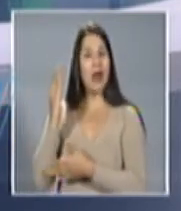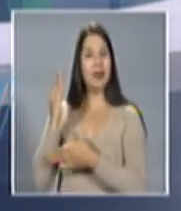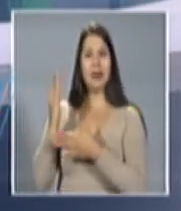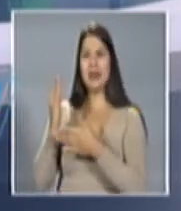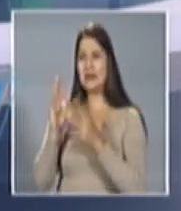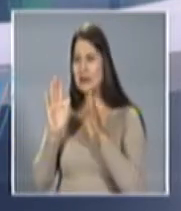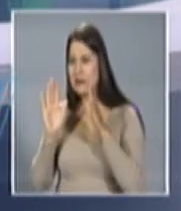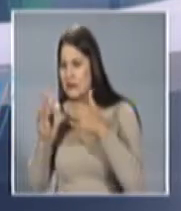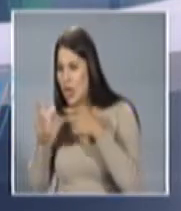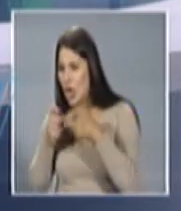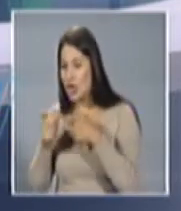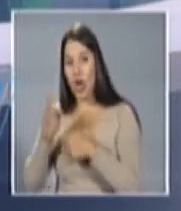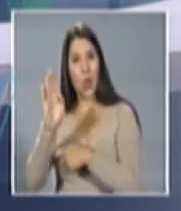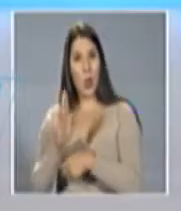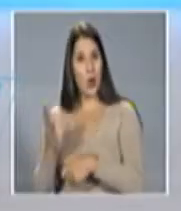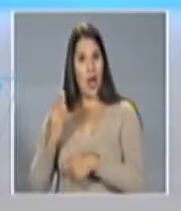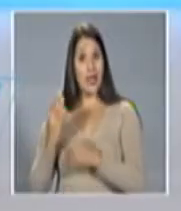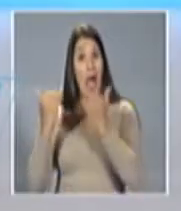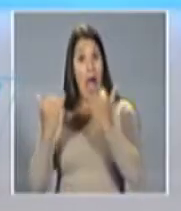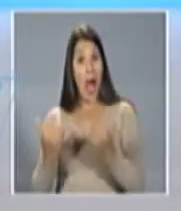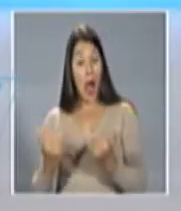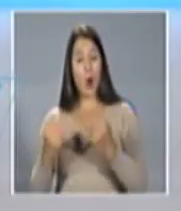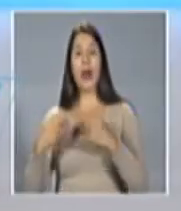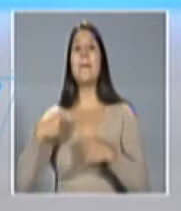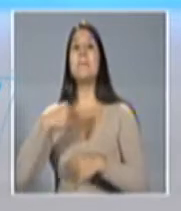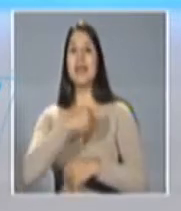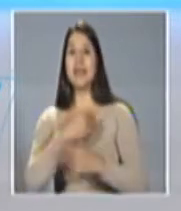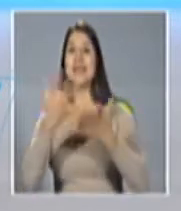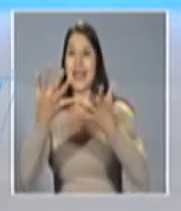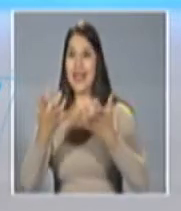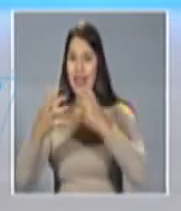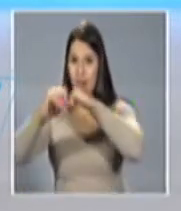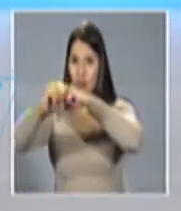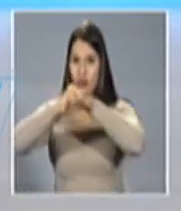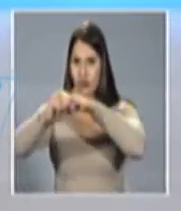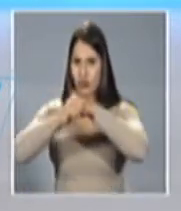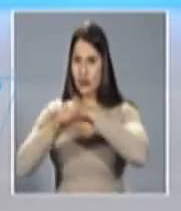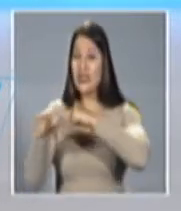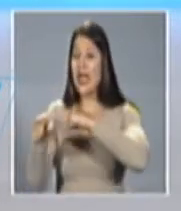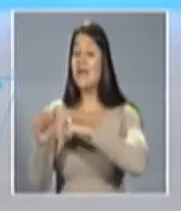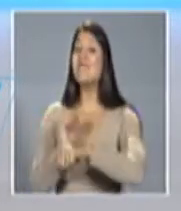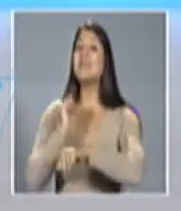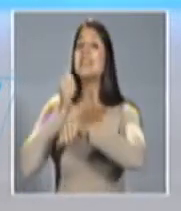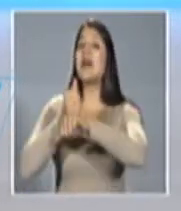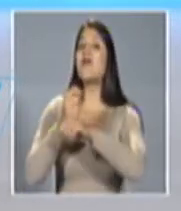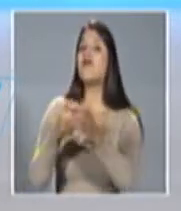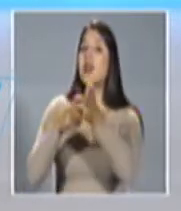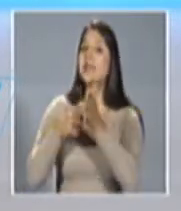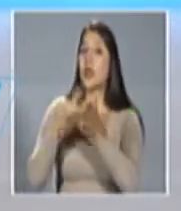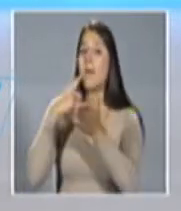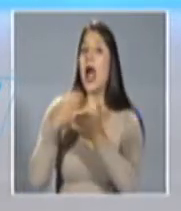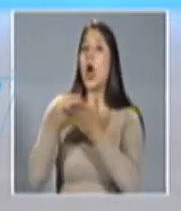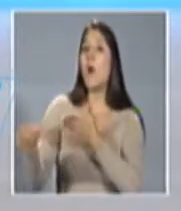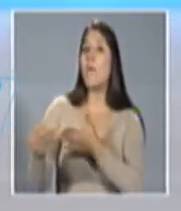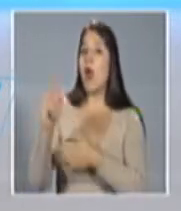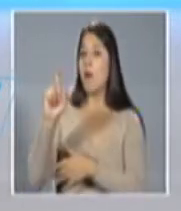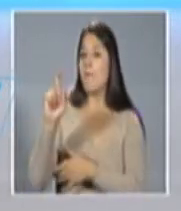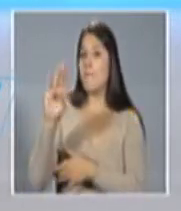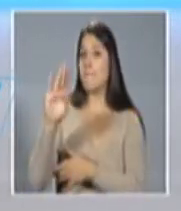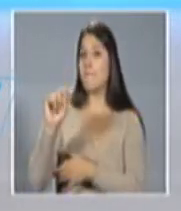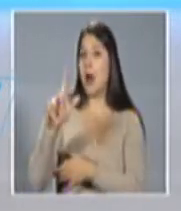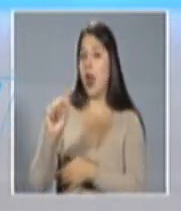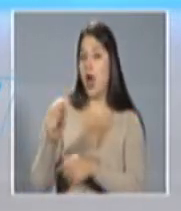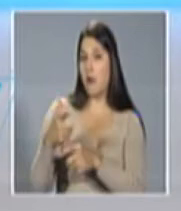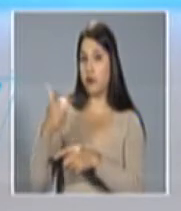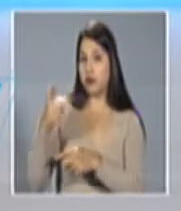había dado seguimiento. Ahora el ministro está por publicar una circular que va a establecer requisitos muy claros con respecto a esta materia. Es decir, hasta el día de hoy yo